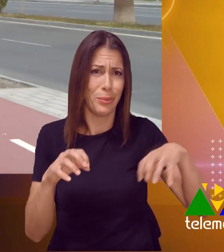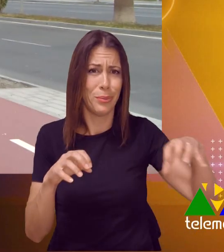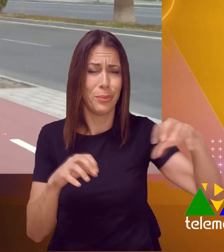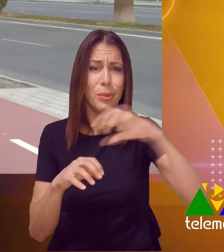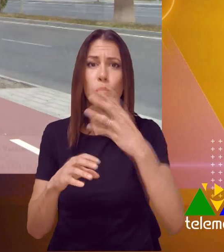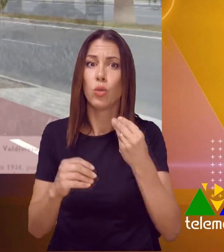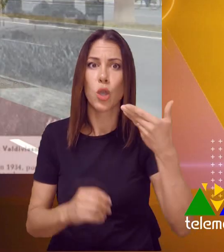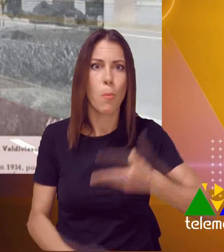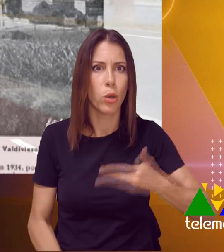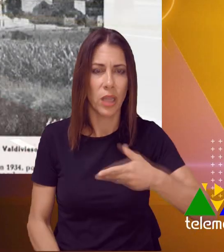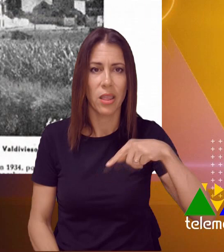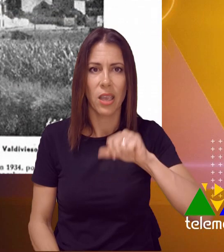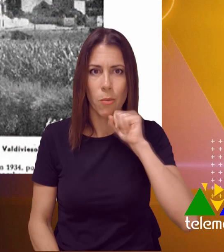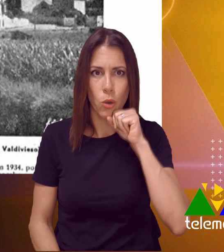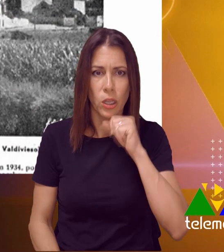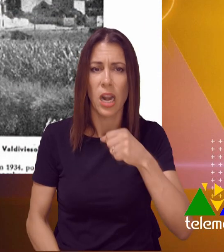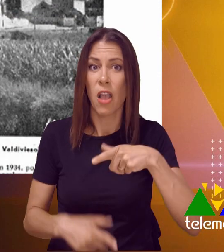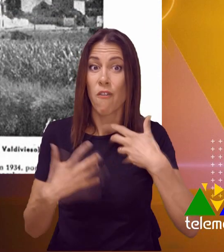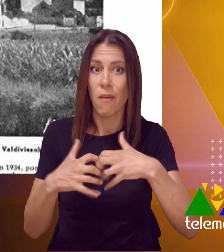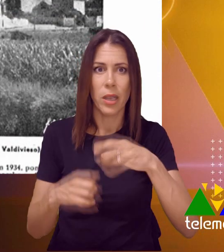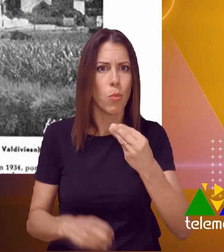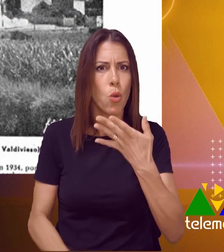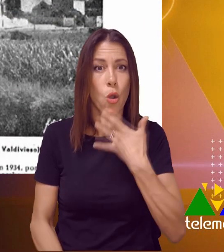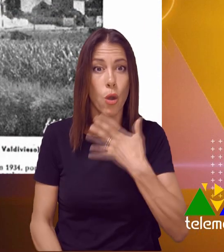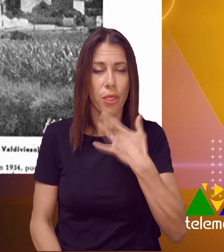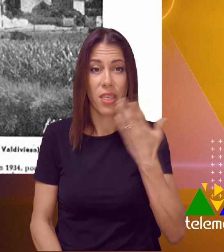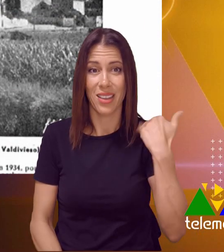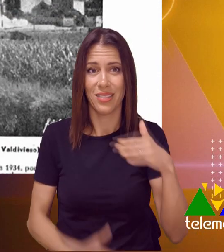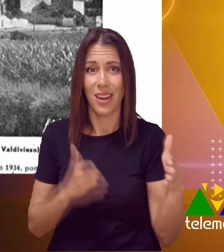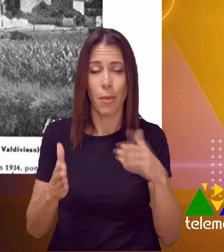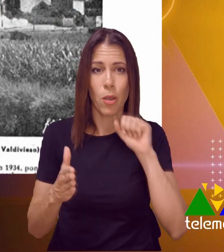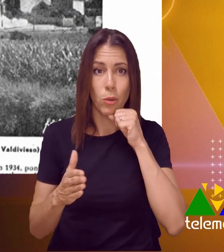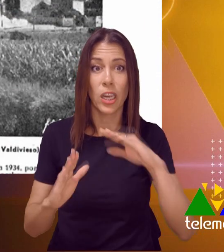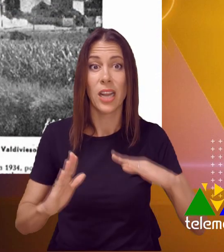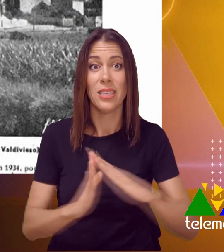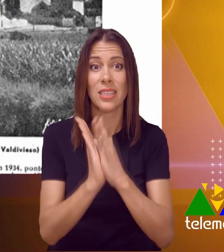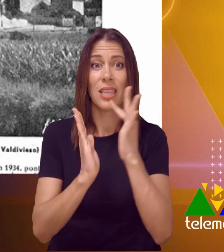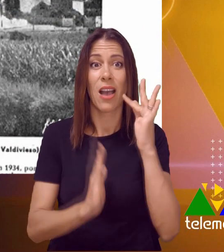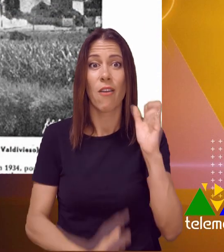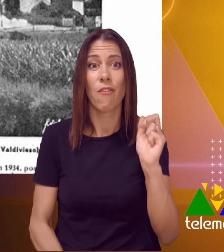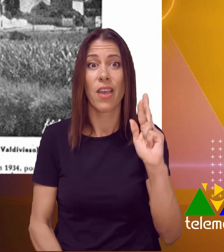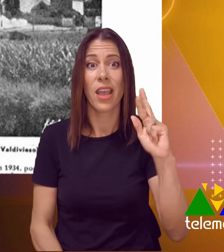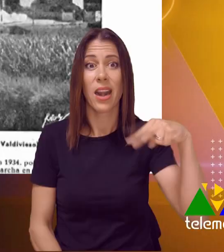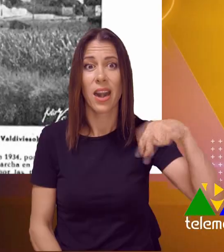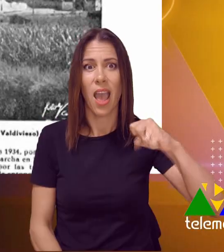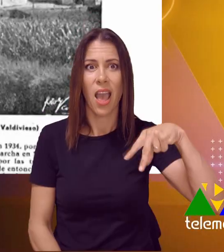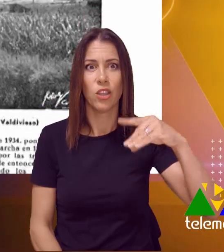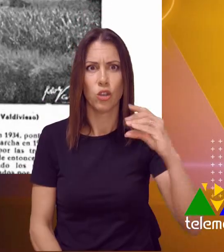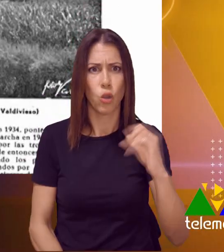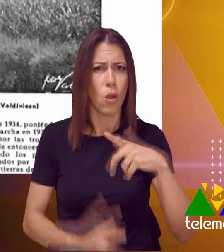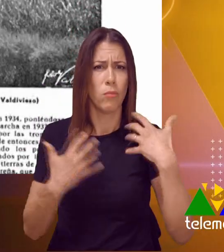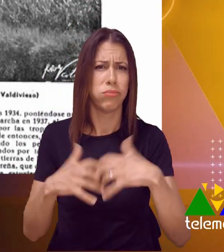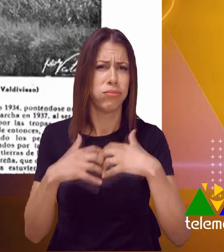mucha importancia en Motril, la fábrica muy conocida del Motril de aquella época, San Fernando, que estuvo produciendo azúcar